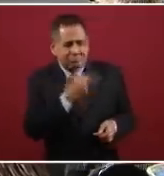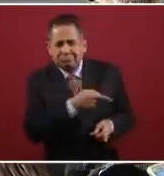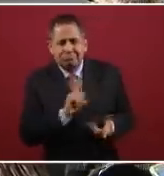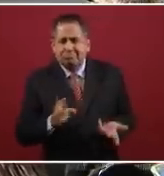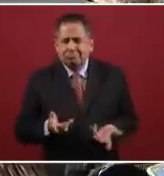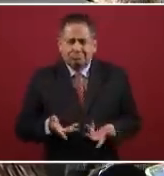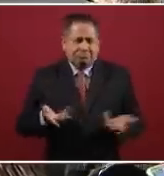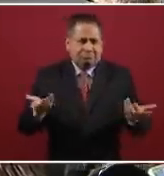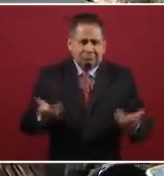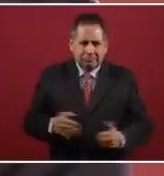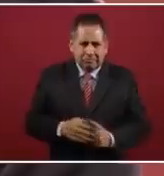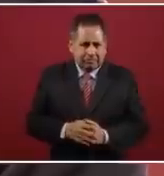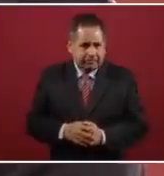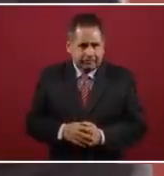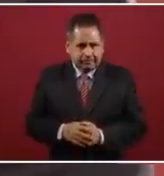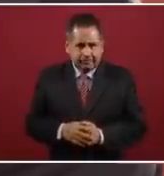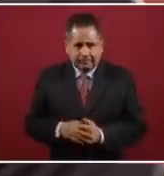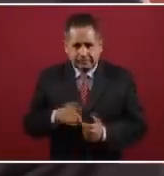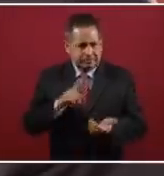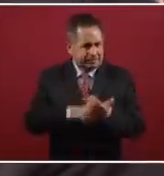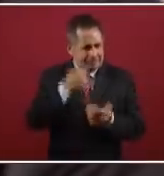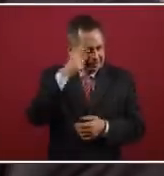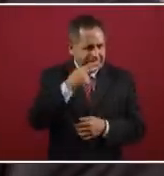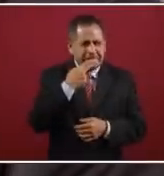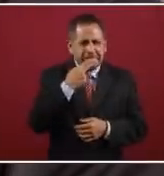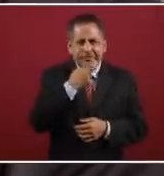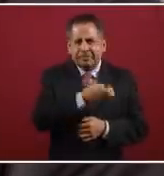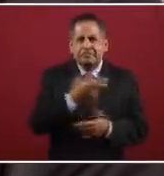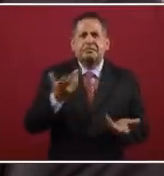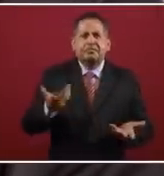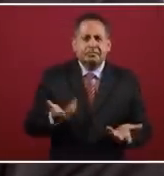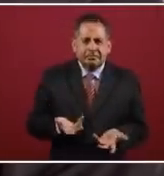que hace eso